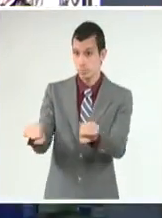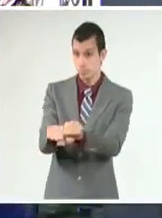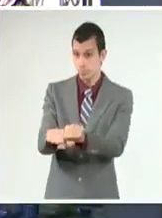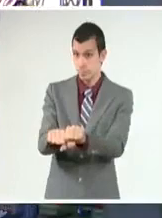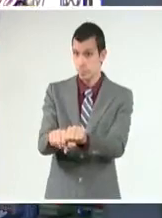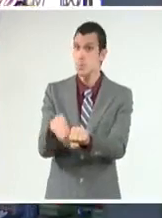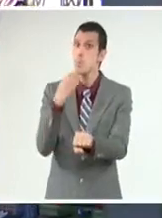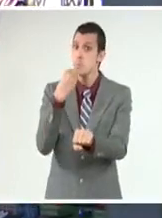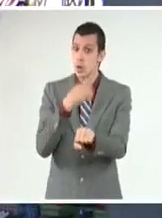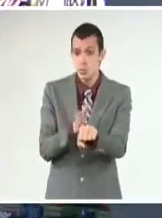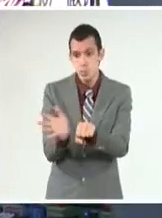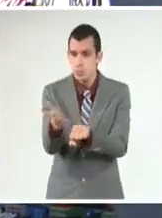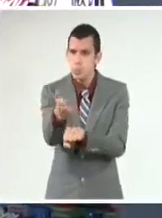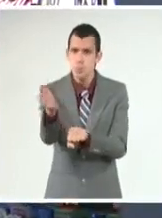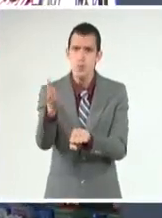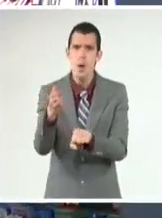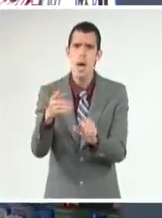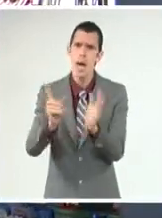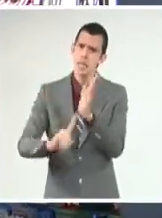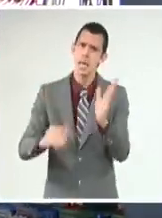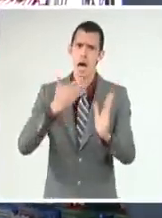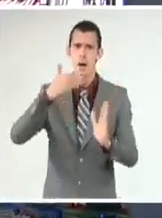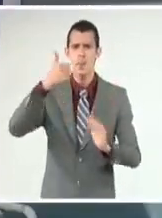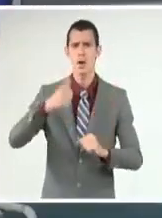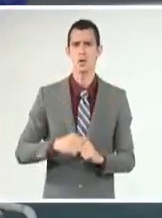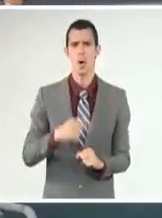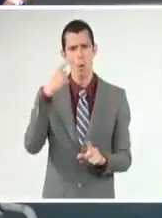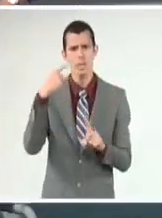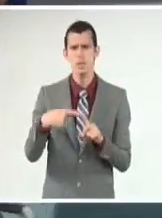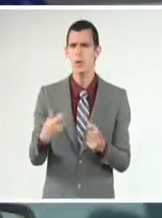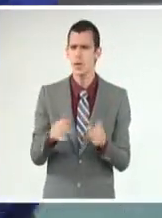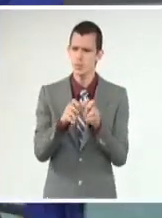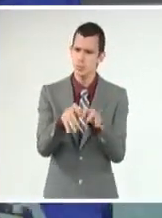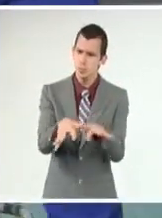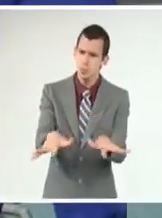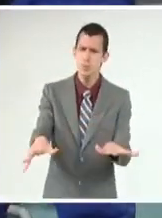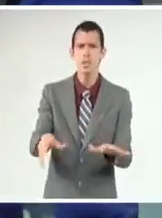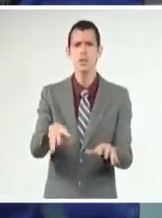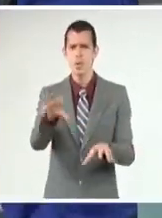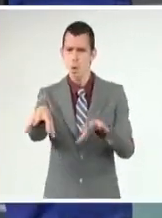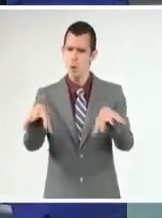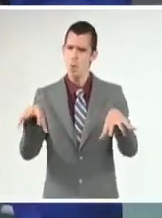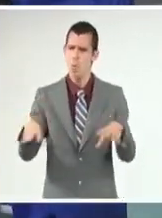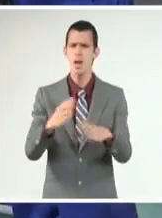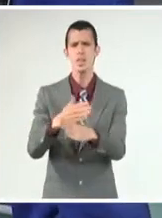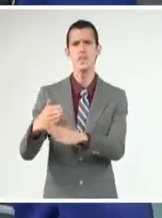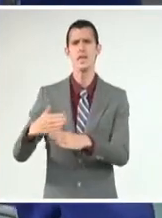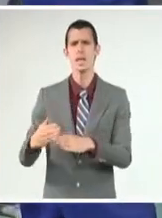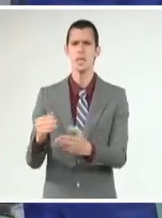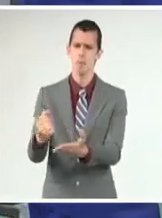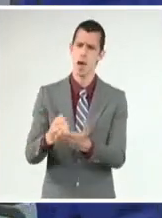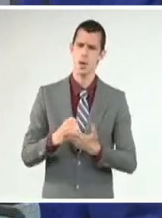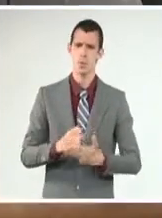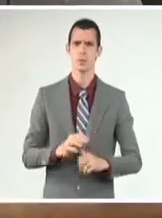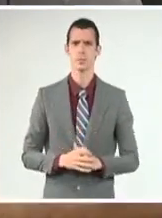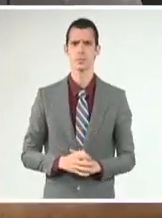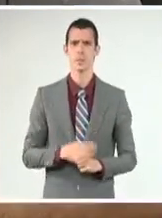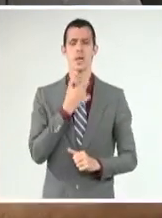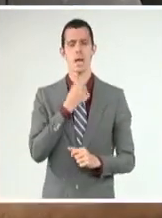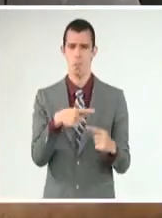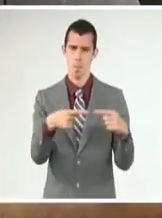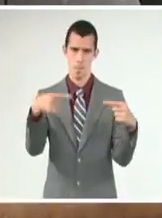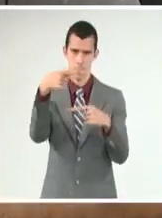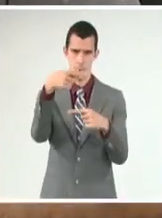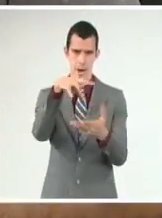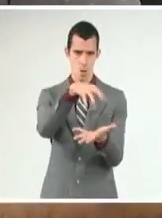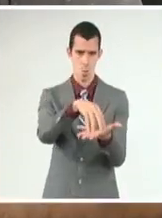es decir, potencia, en los emplazamientos de generación distribuida. Las unidades termoeléctricas hay que sacarlas